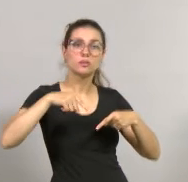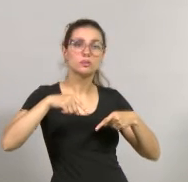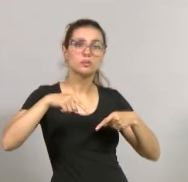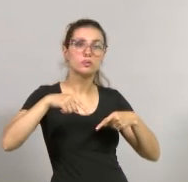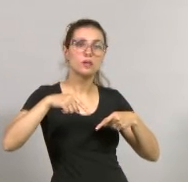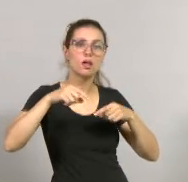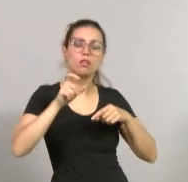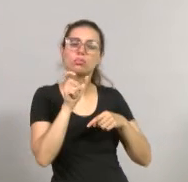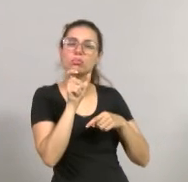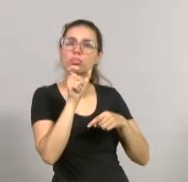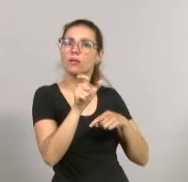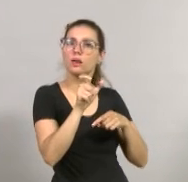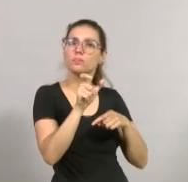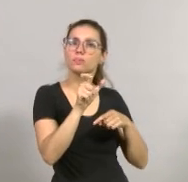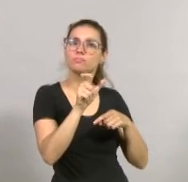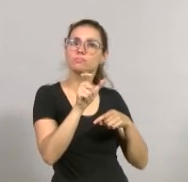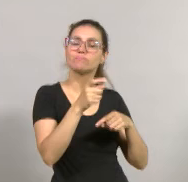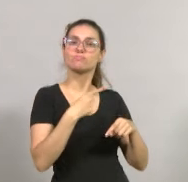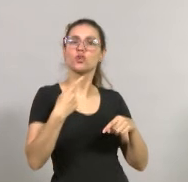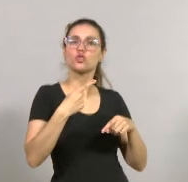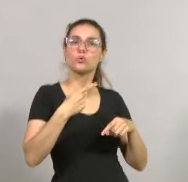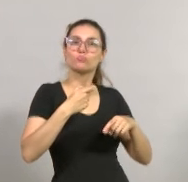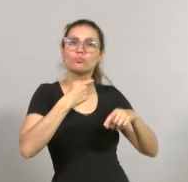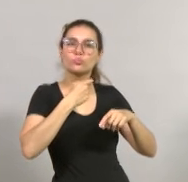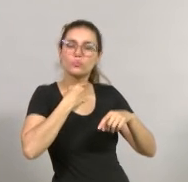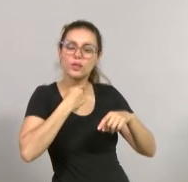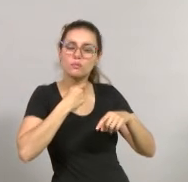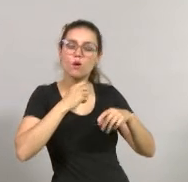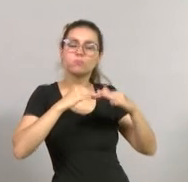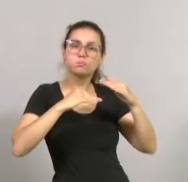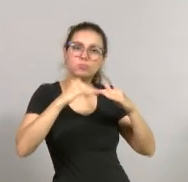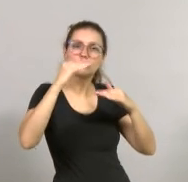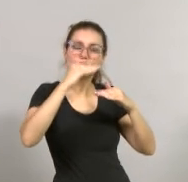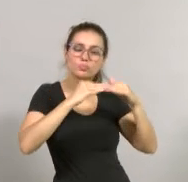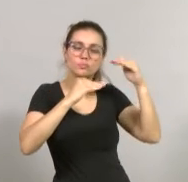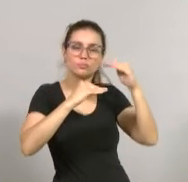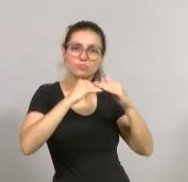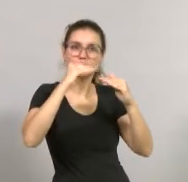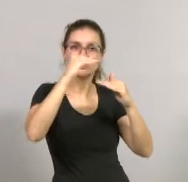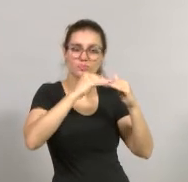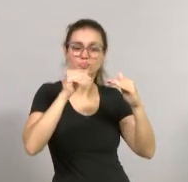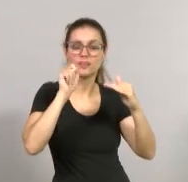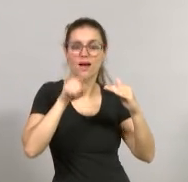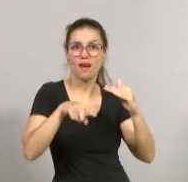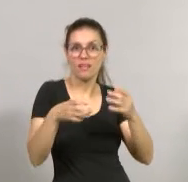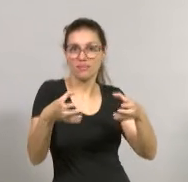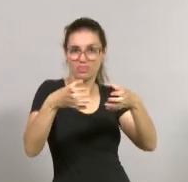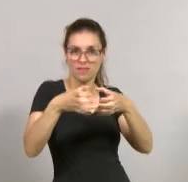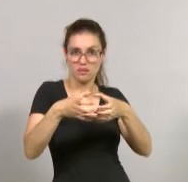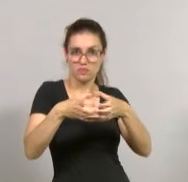es una terminología que tratamos de construir a lo largo del encuentro, cuáles son